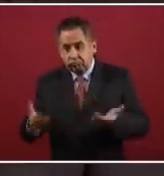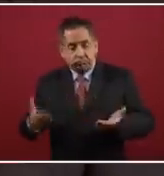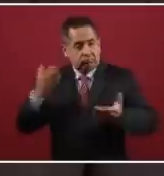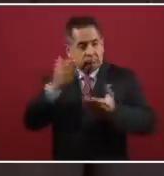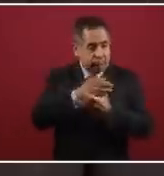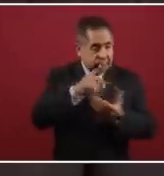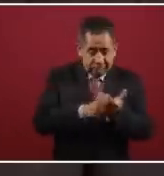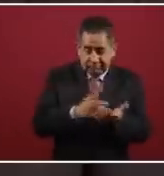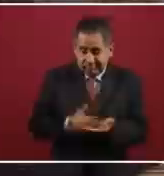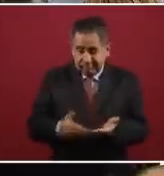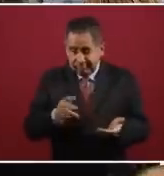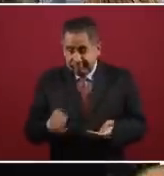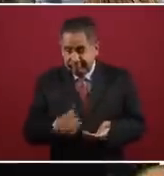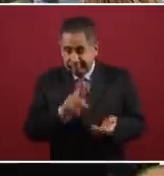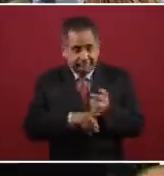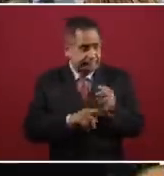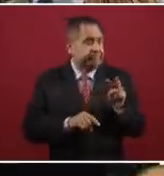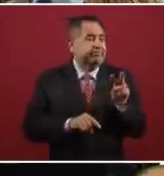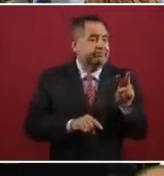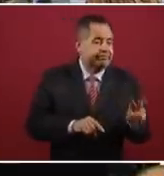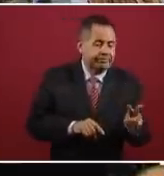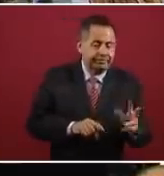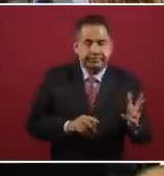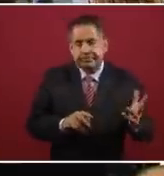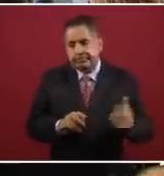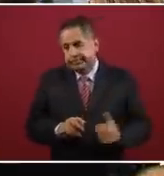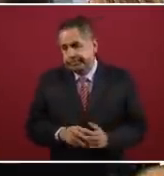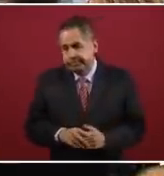Batopila, pues